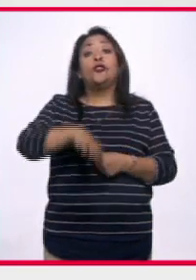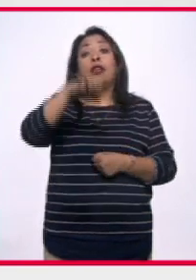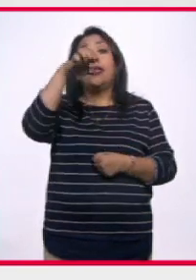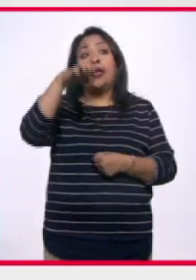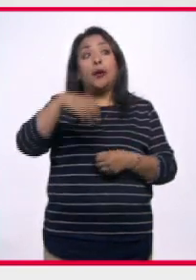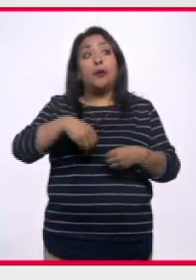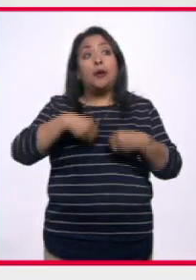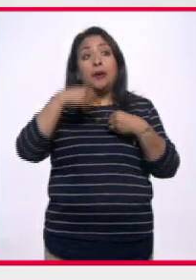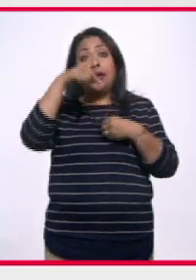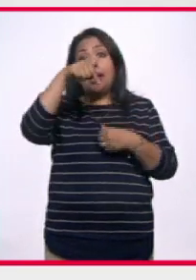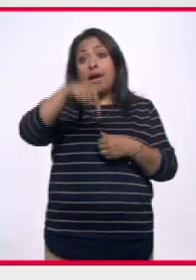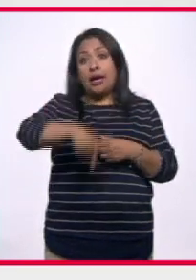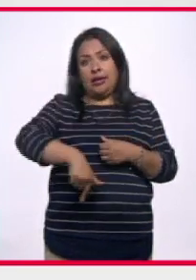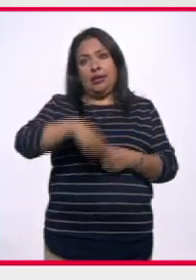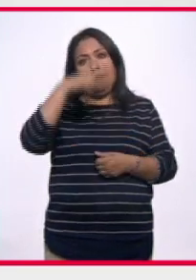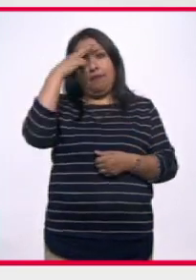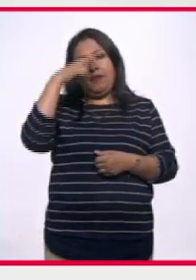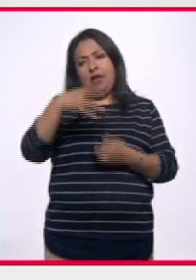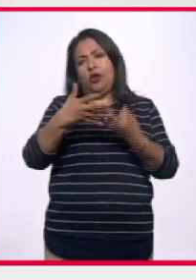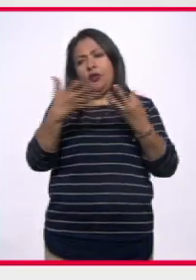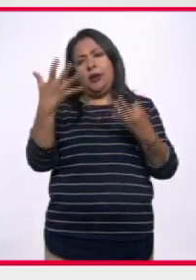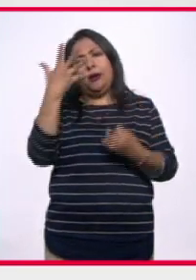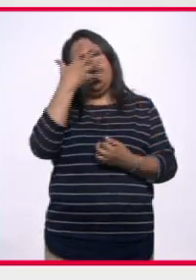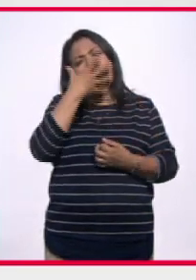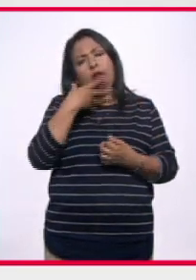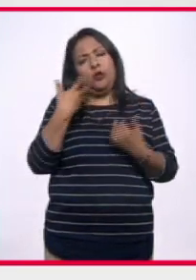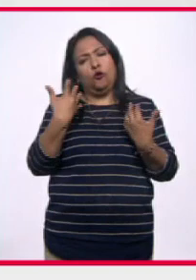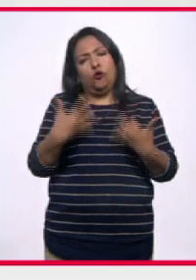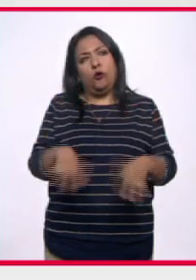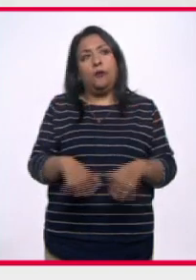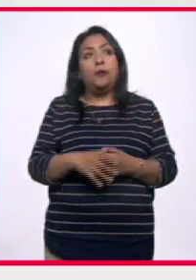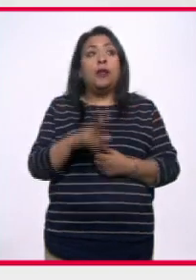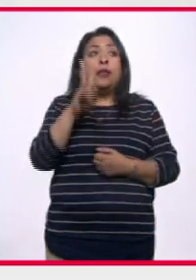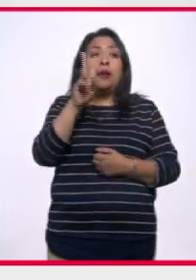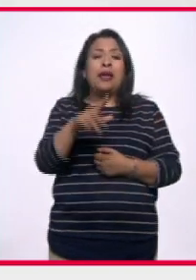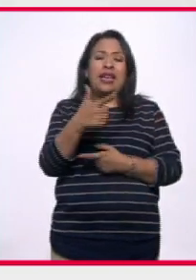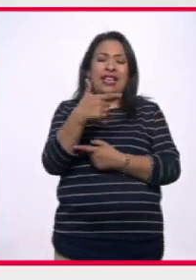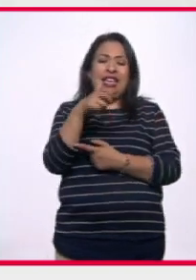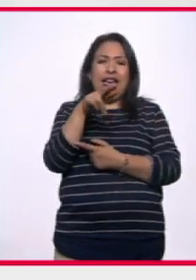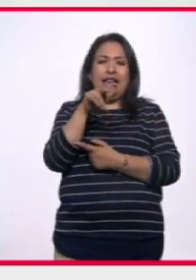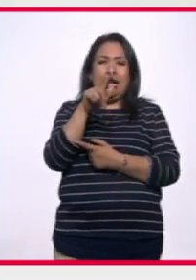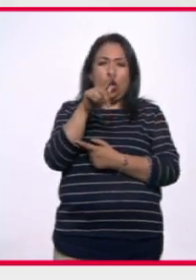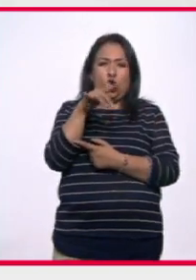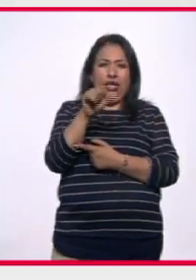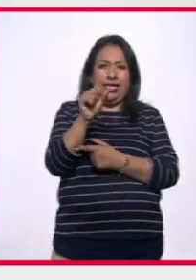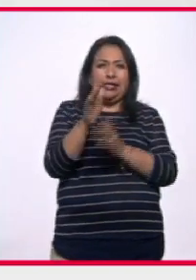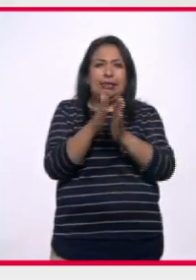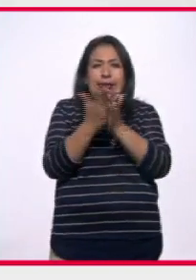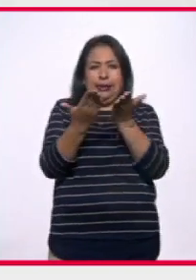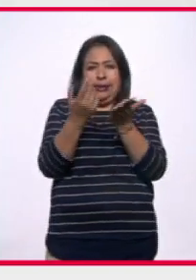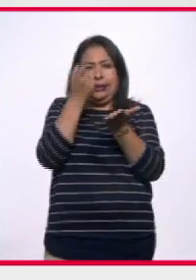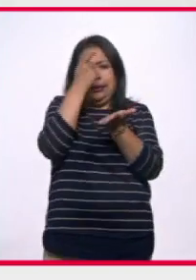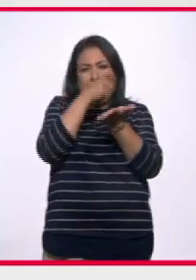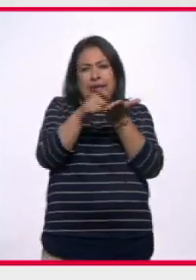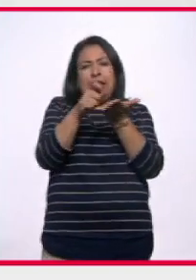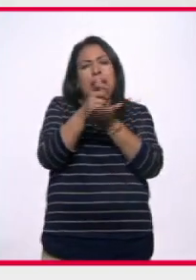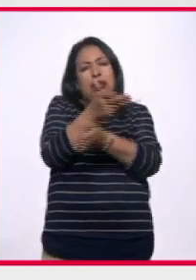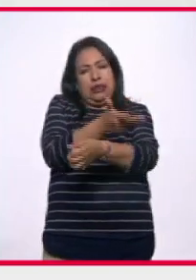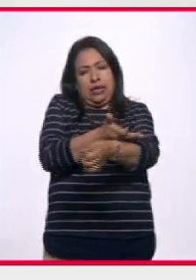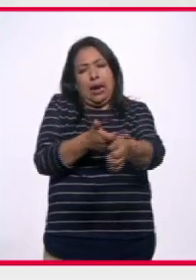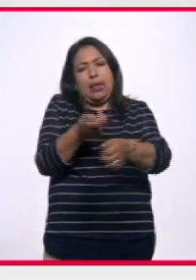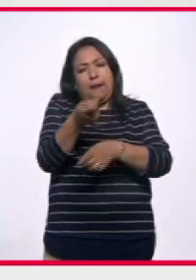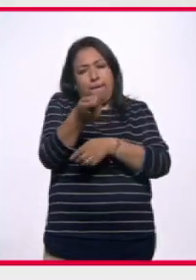maravillosa que es méxico pero bueno este la tecnología es un libro que escribí un poco tardíamente